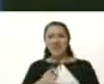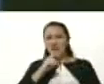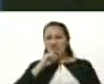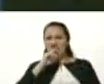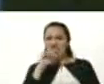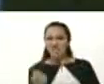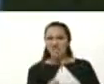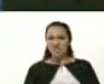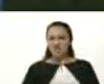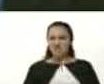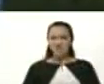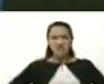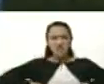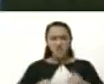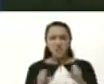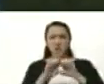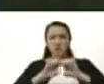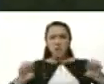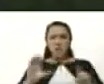y la cultura.